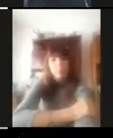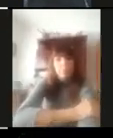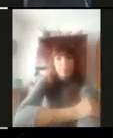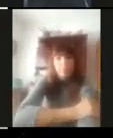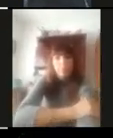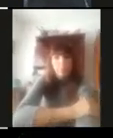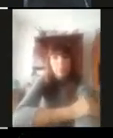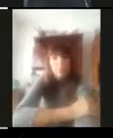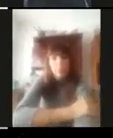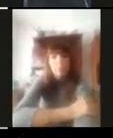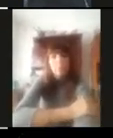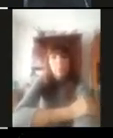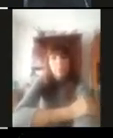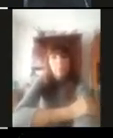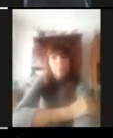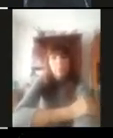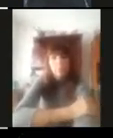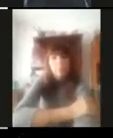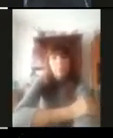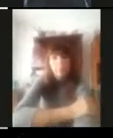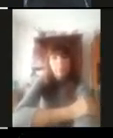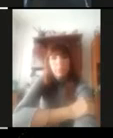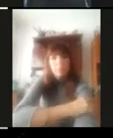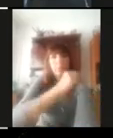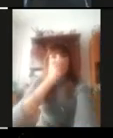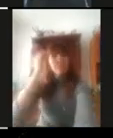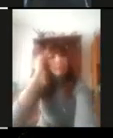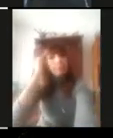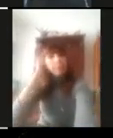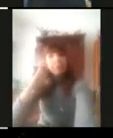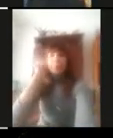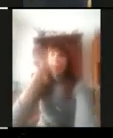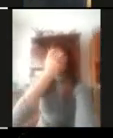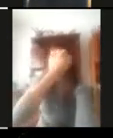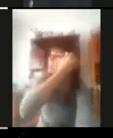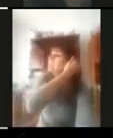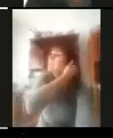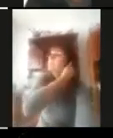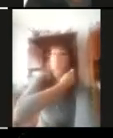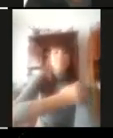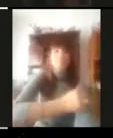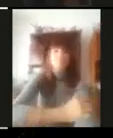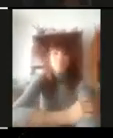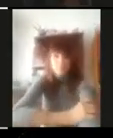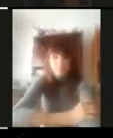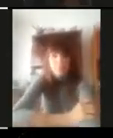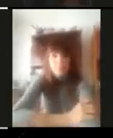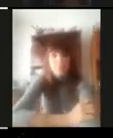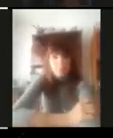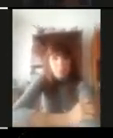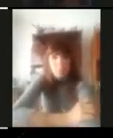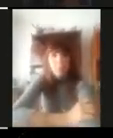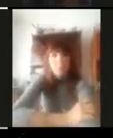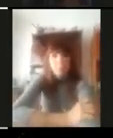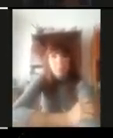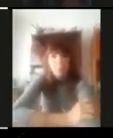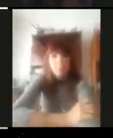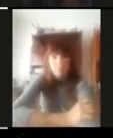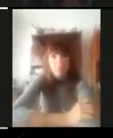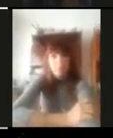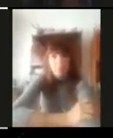en el mejor colegio en el nacional de buenos aires y por quien estaba dirigido nacional de buenos aires